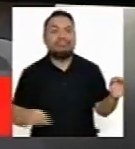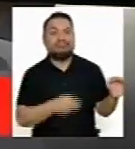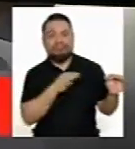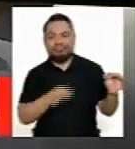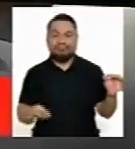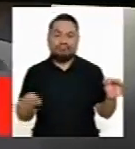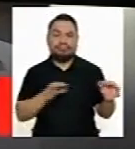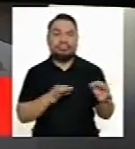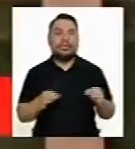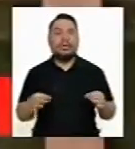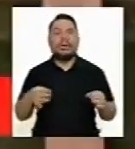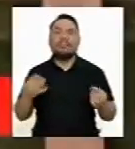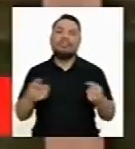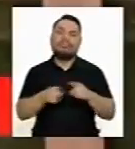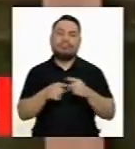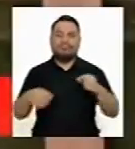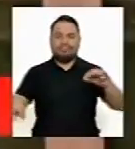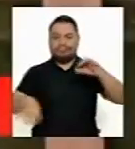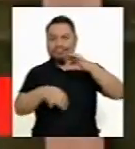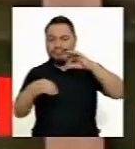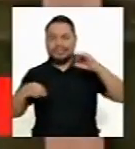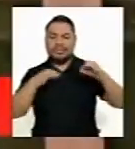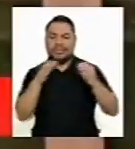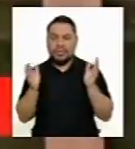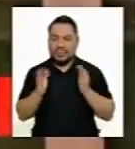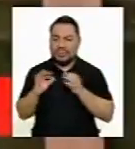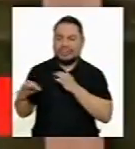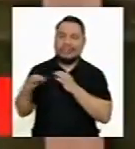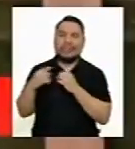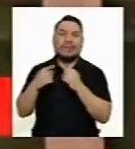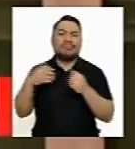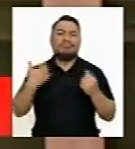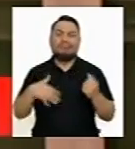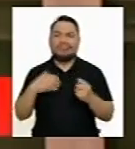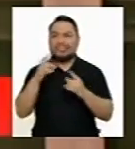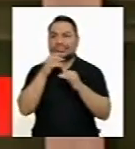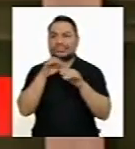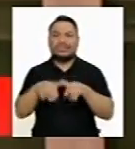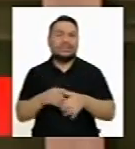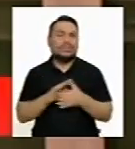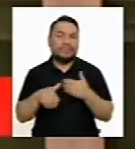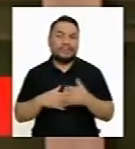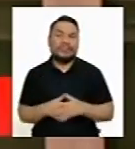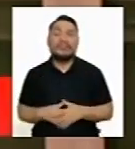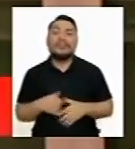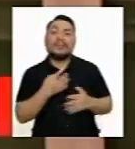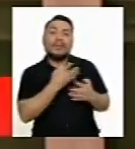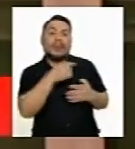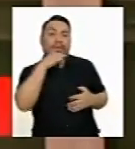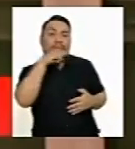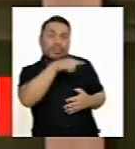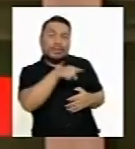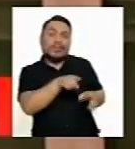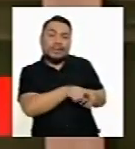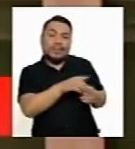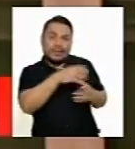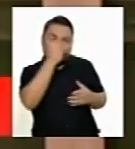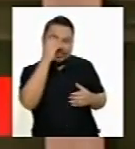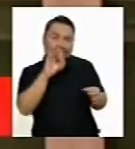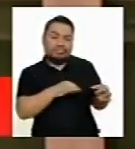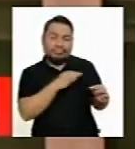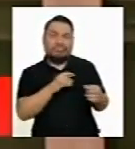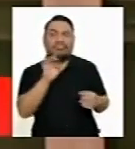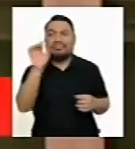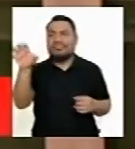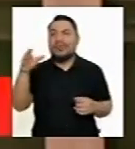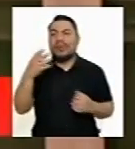violonchelo, contrabajo, instrumentos de banda sinfónica. Tenemos coros polifónicos en los penales de mujeres, en los penales de hombres. Realmente